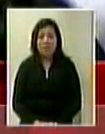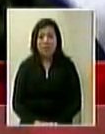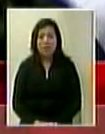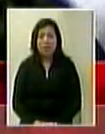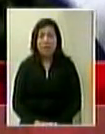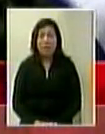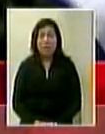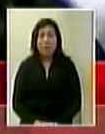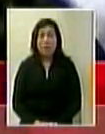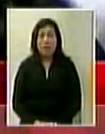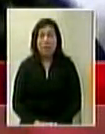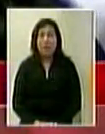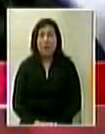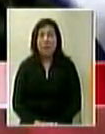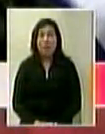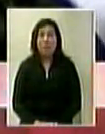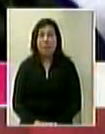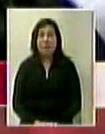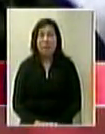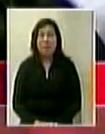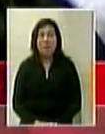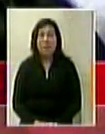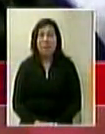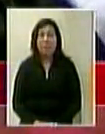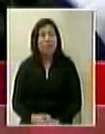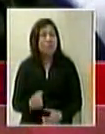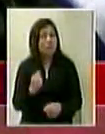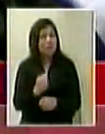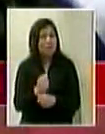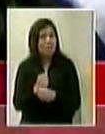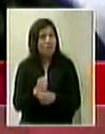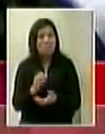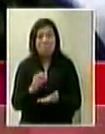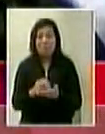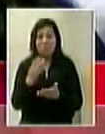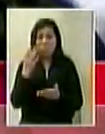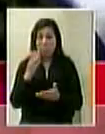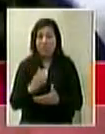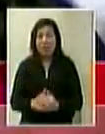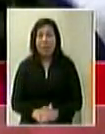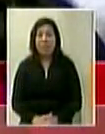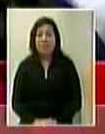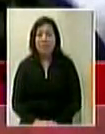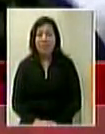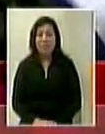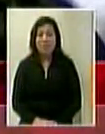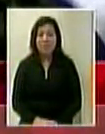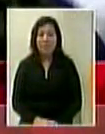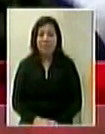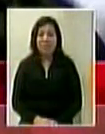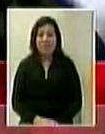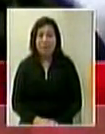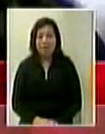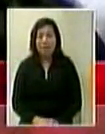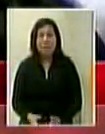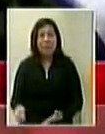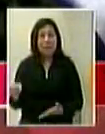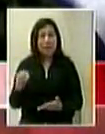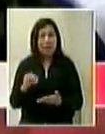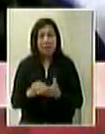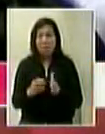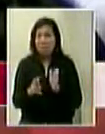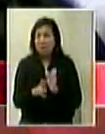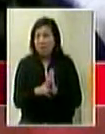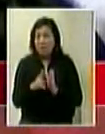una buena red de operadores penitenciarios, trabajar inteligencia penitenciaria, y eso supone también una